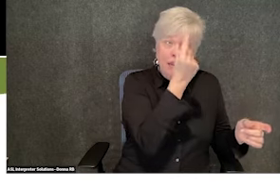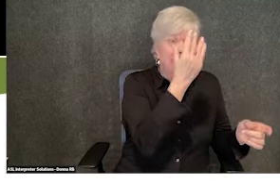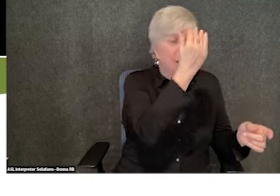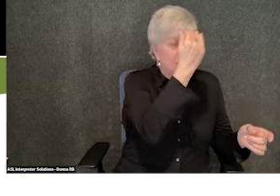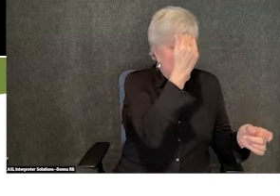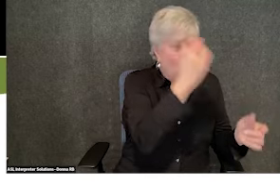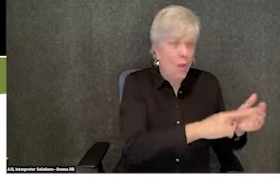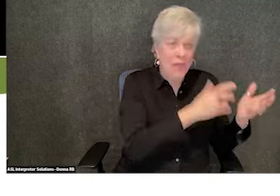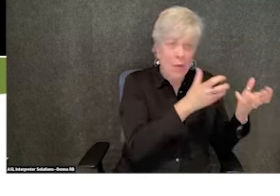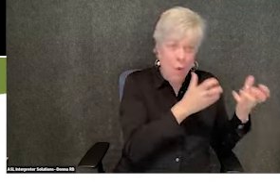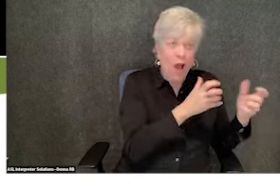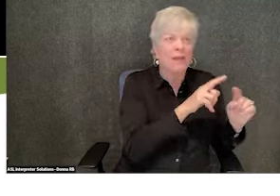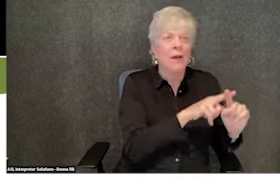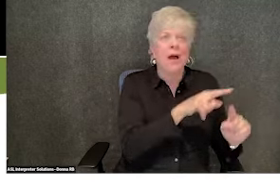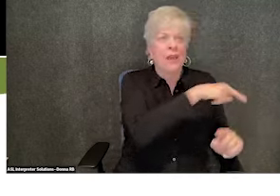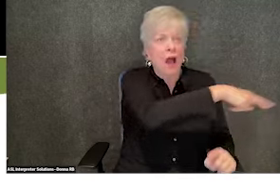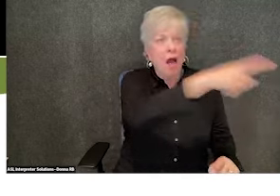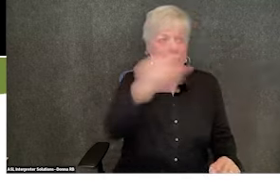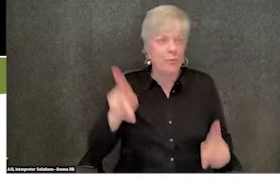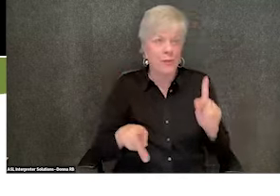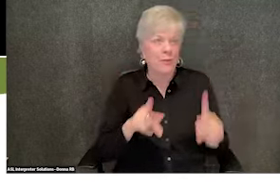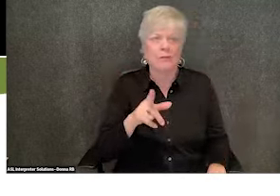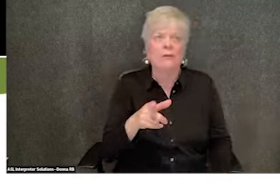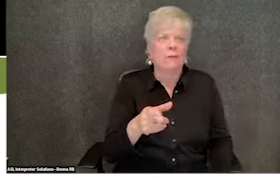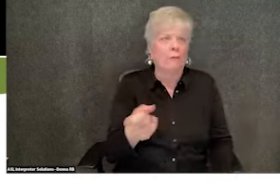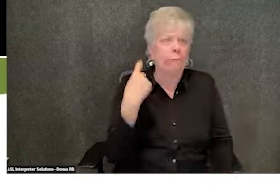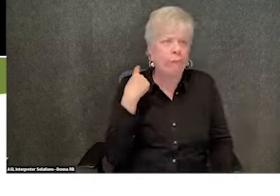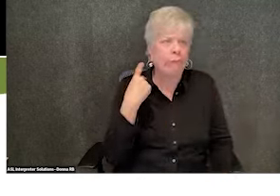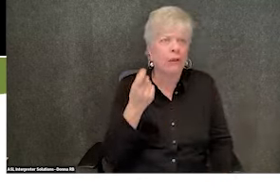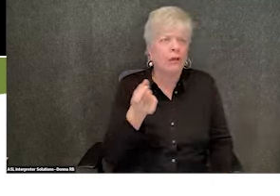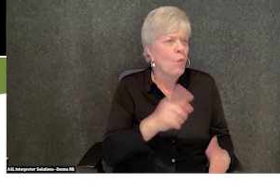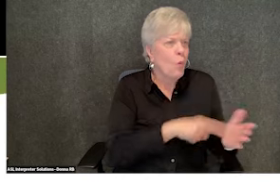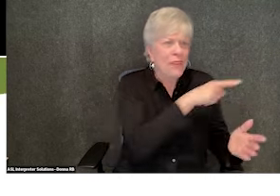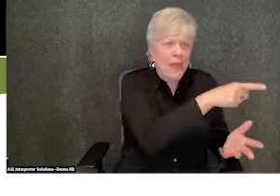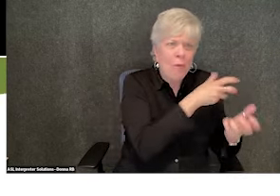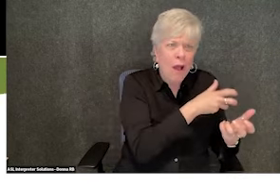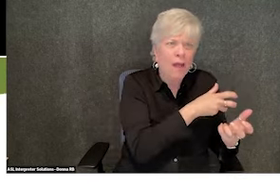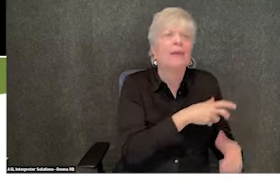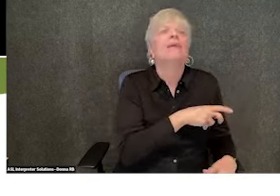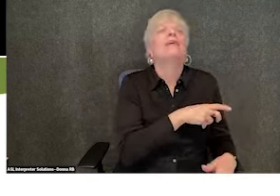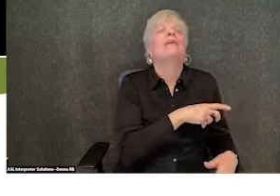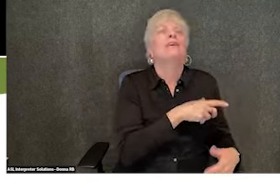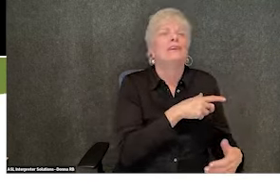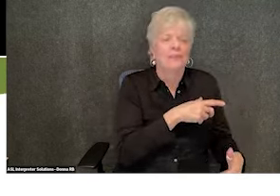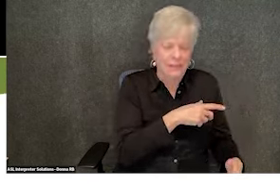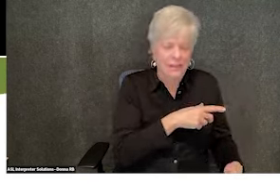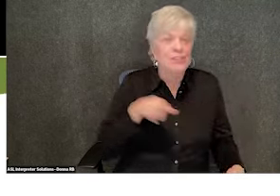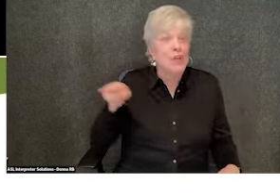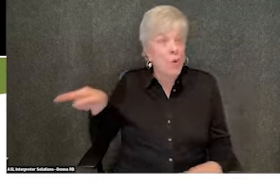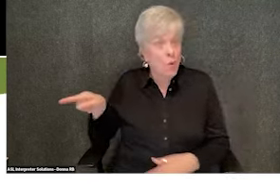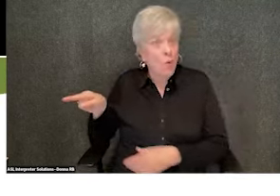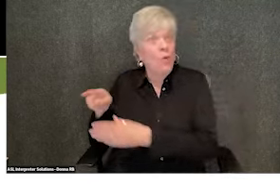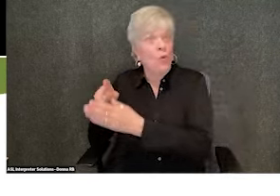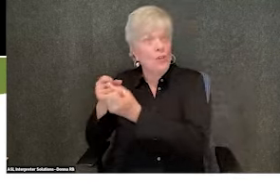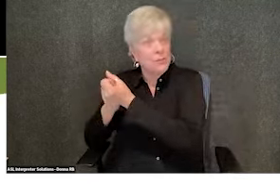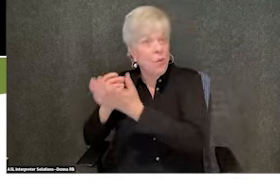quieren, pero los demás a veces no entendemos qué están tratando de decir. Y los ayudantes, los